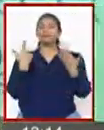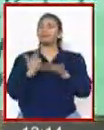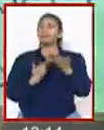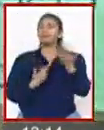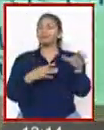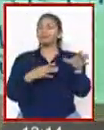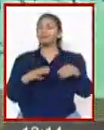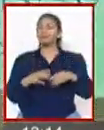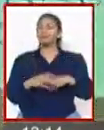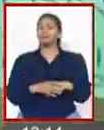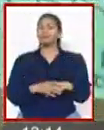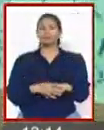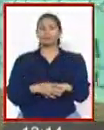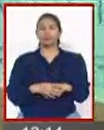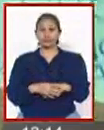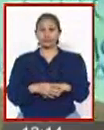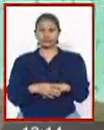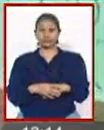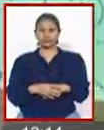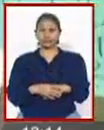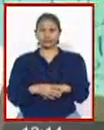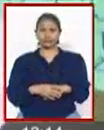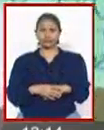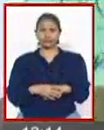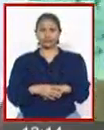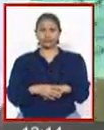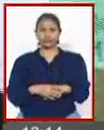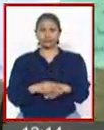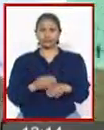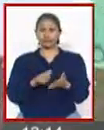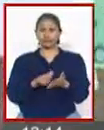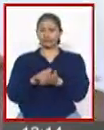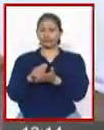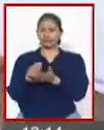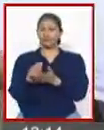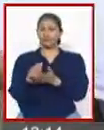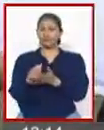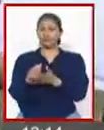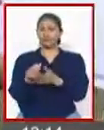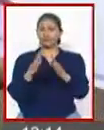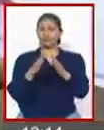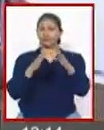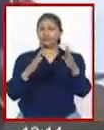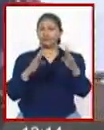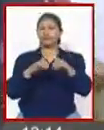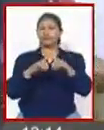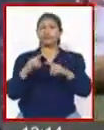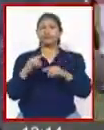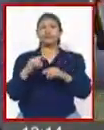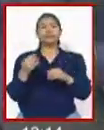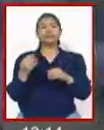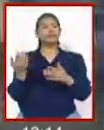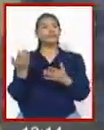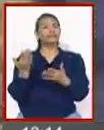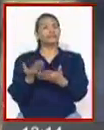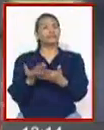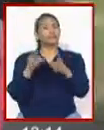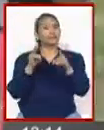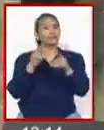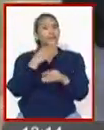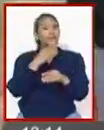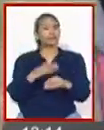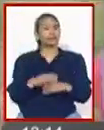el peso de su boca, pagaron eso para comprar, tener su casa. Y no puede ser posible que traigan a maleantes para